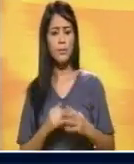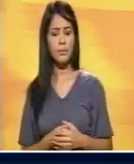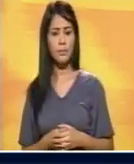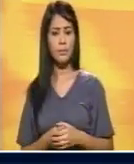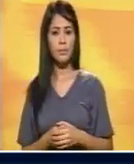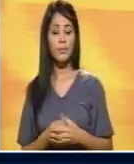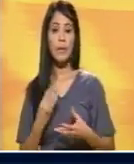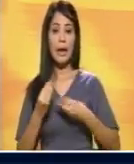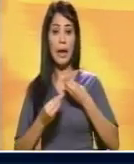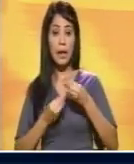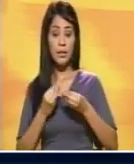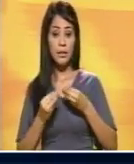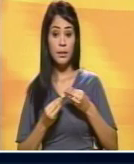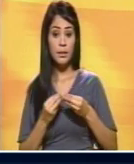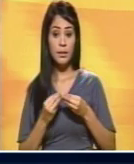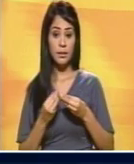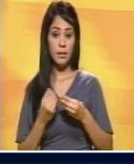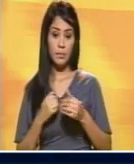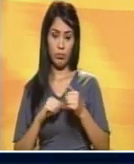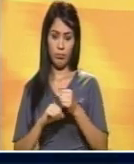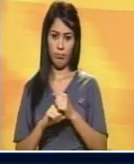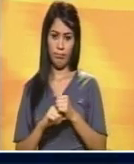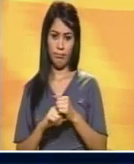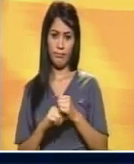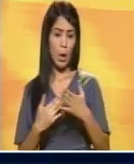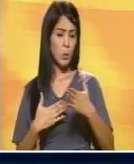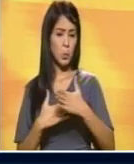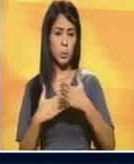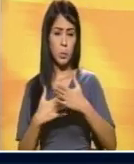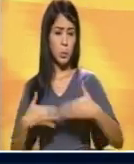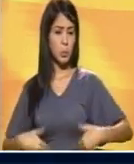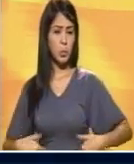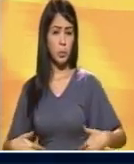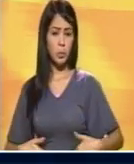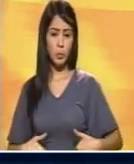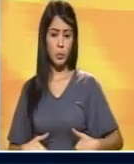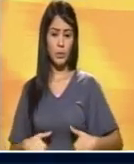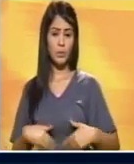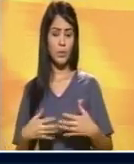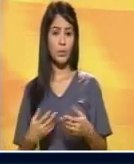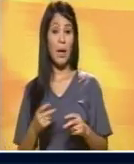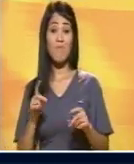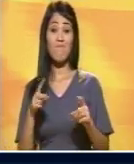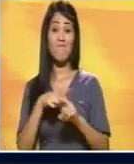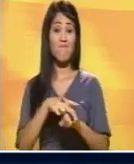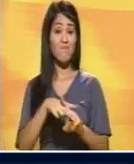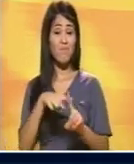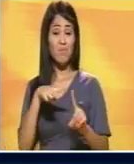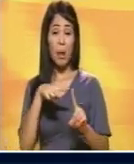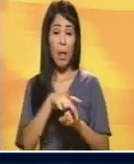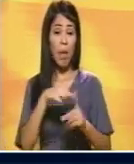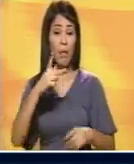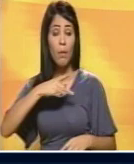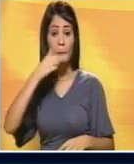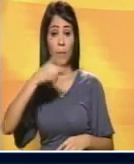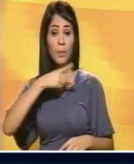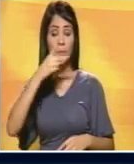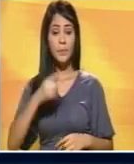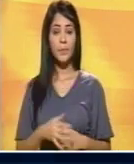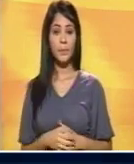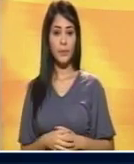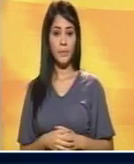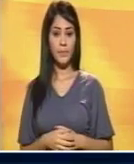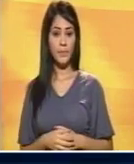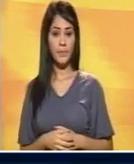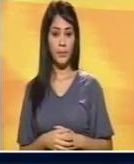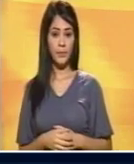la hicimos bajo una presión enorme de una violencia política